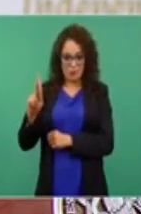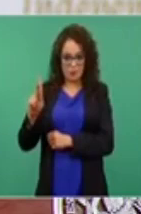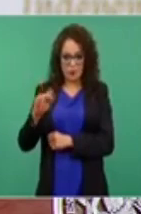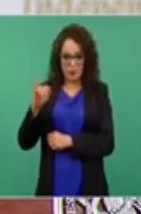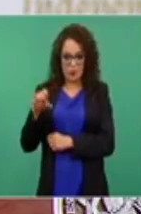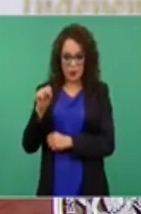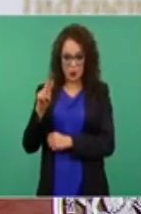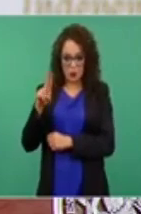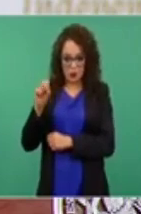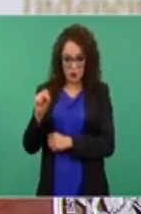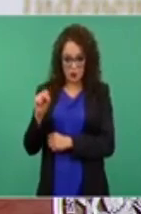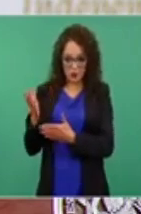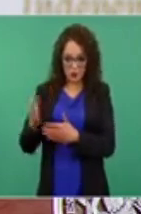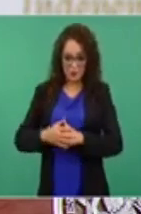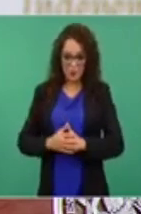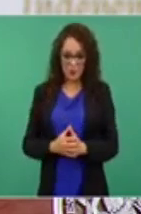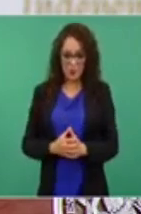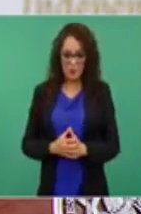y